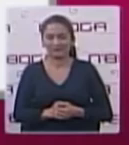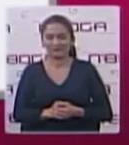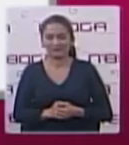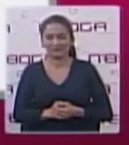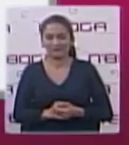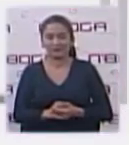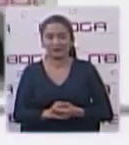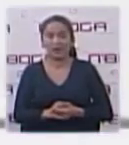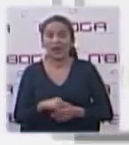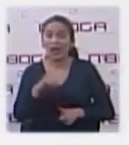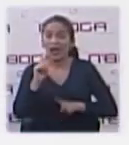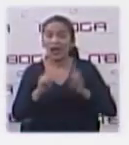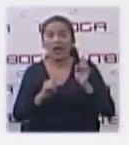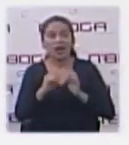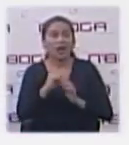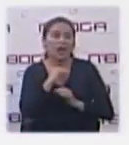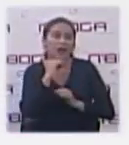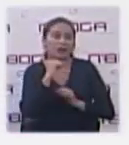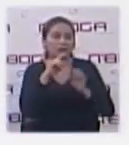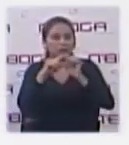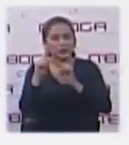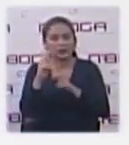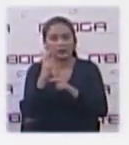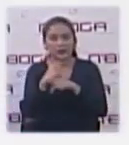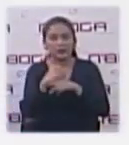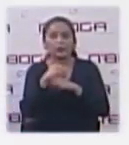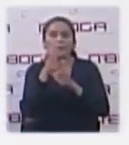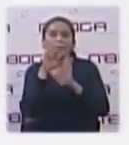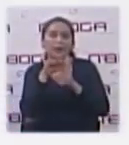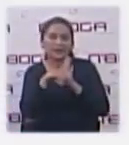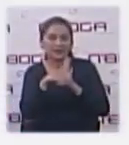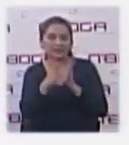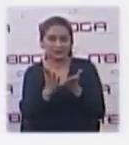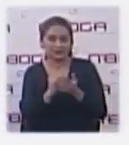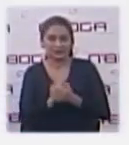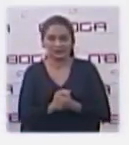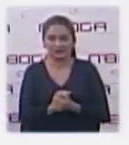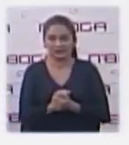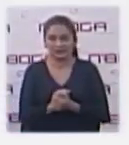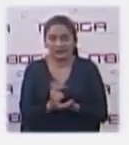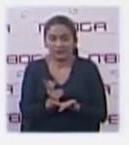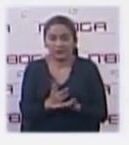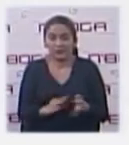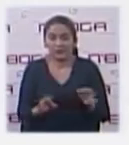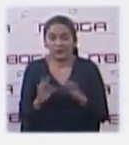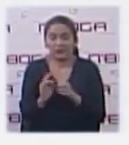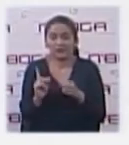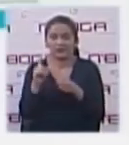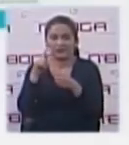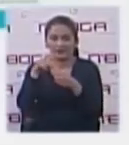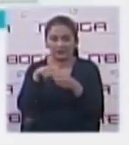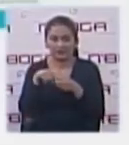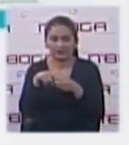algunos descuentos. Tú visitas nuestra tienda en línea, te suscribes para que tú recibas tu café